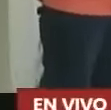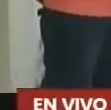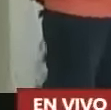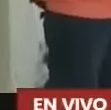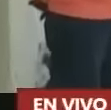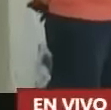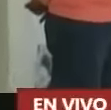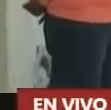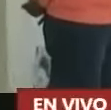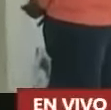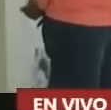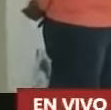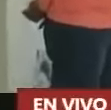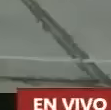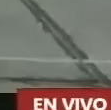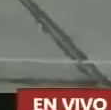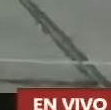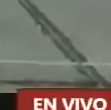autónomos.